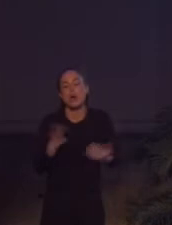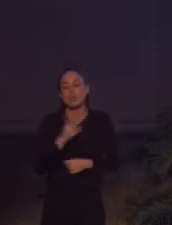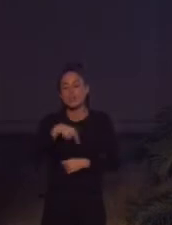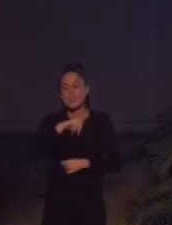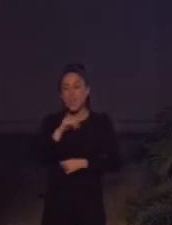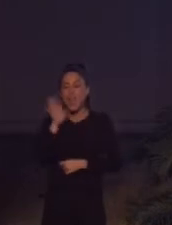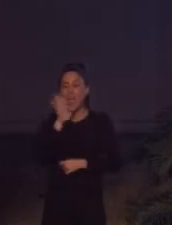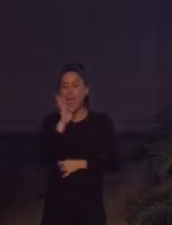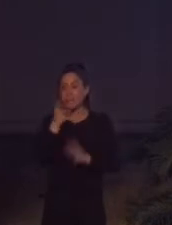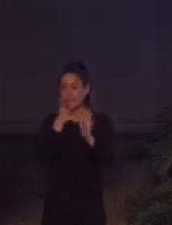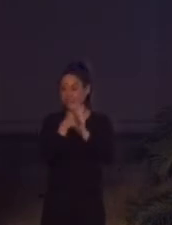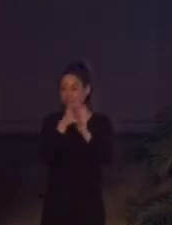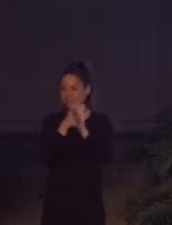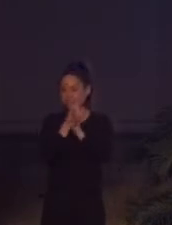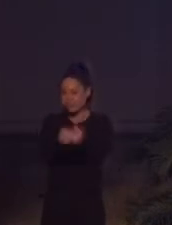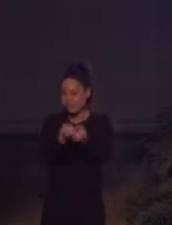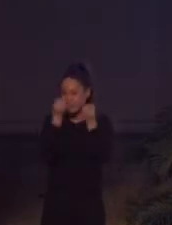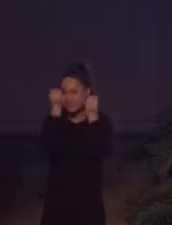kontatu dizuedan bezala,